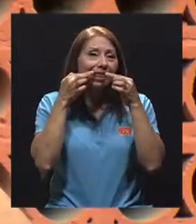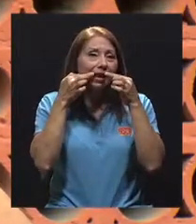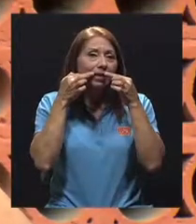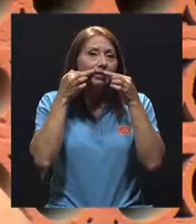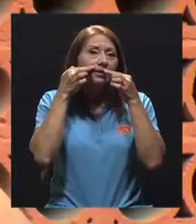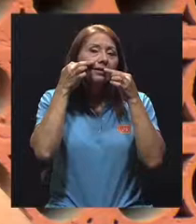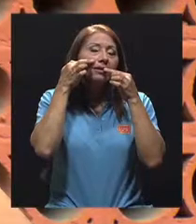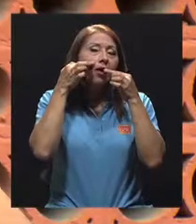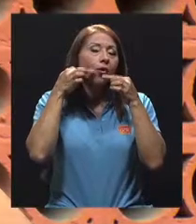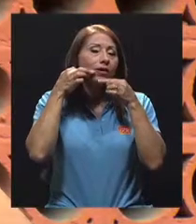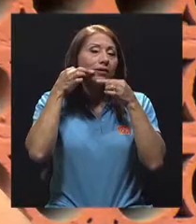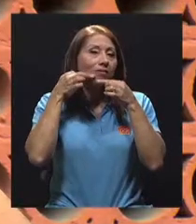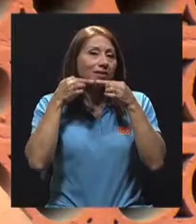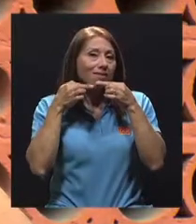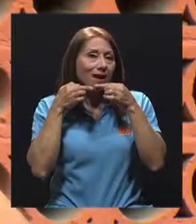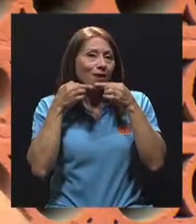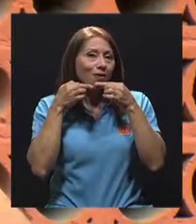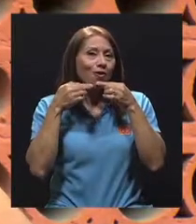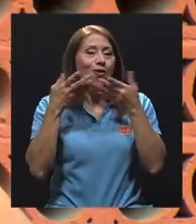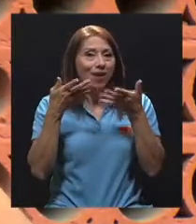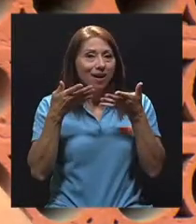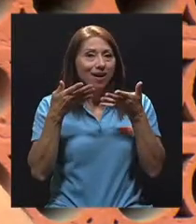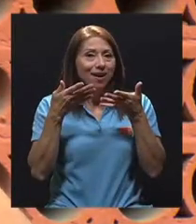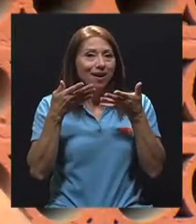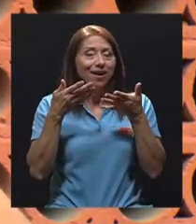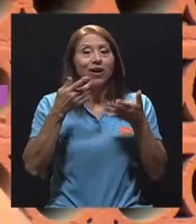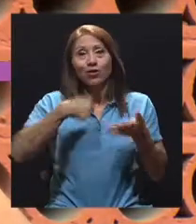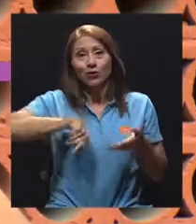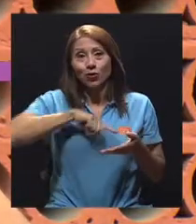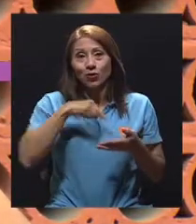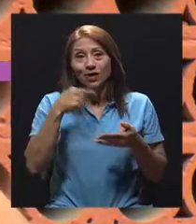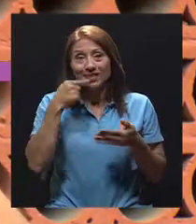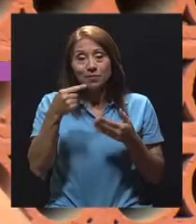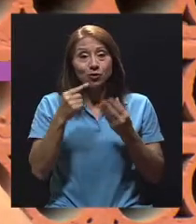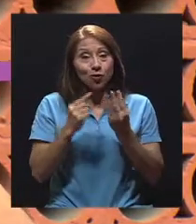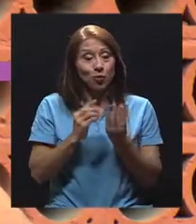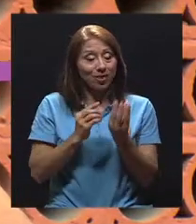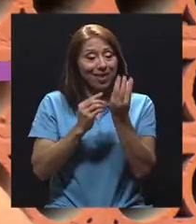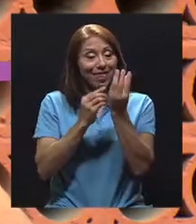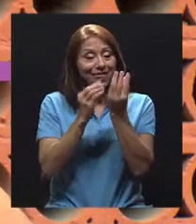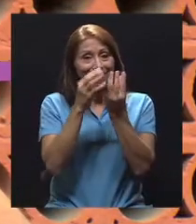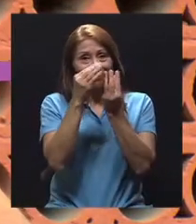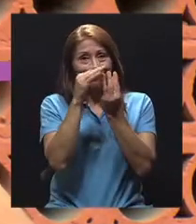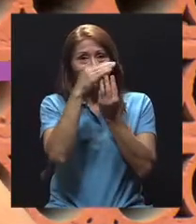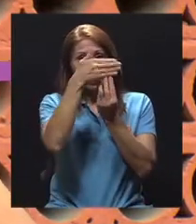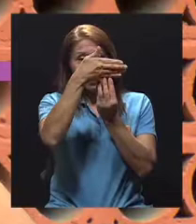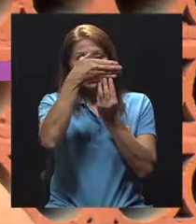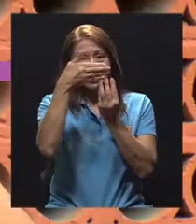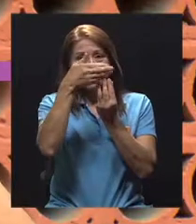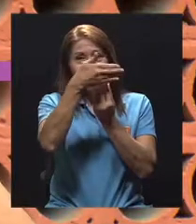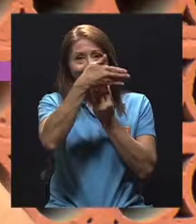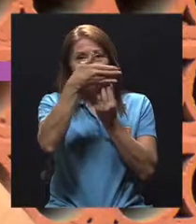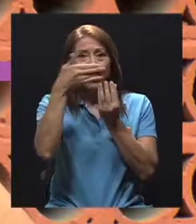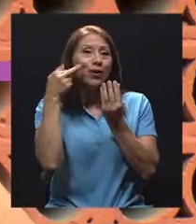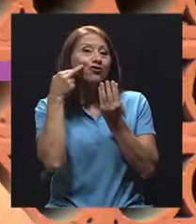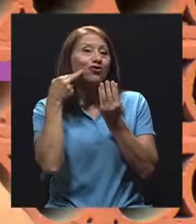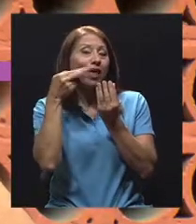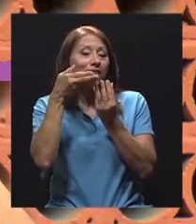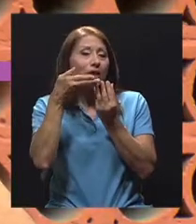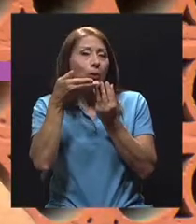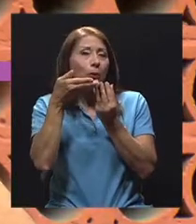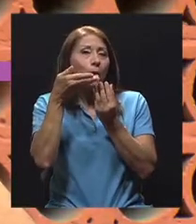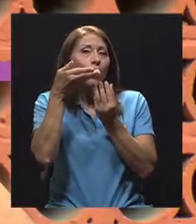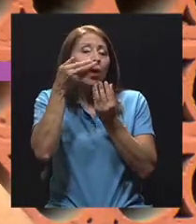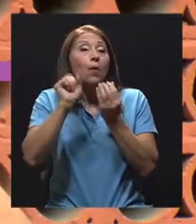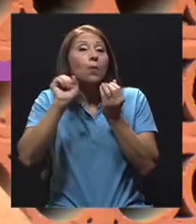hacia abajo, ¿verdad? Que migra, es lo que nosotros decimos, pero para que la gente entienda, la encía se baja o se sube. Uh-huh. Podríamos ver si